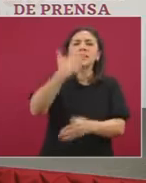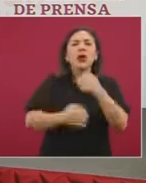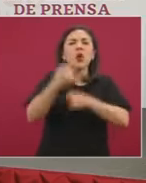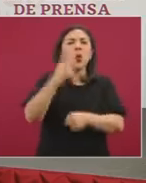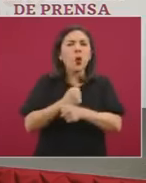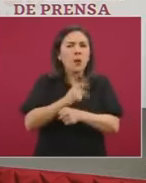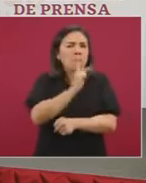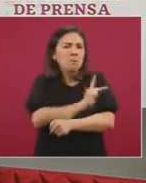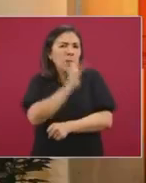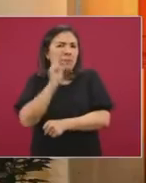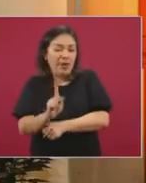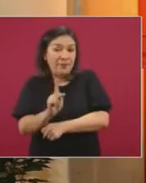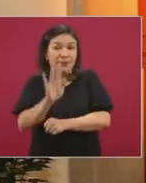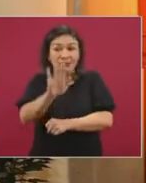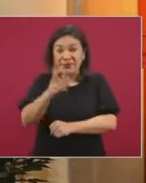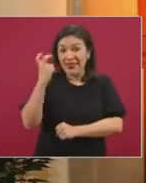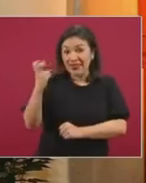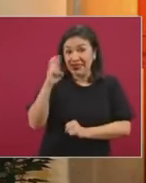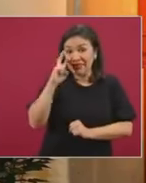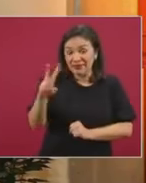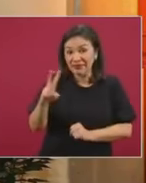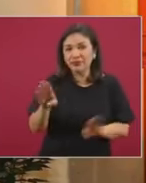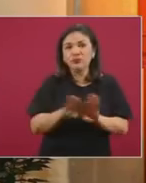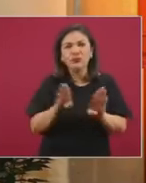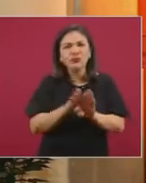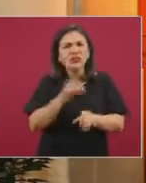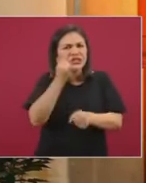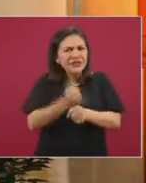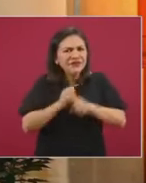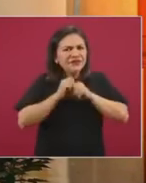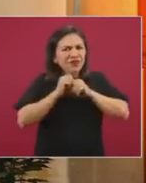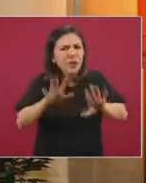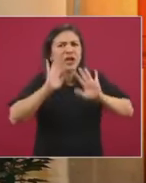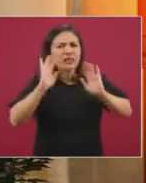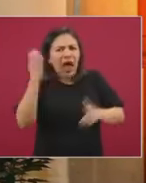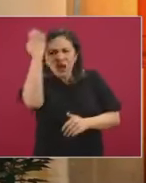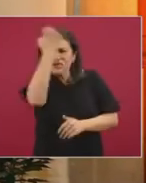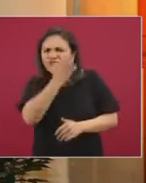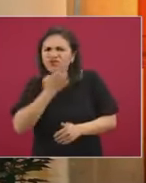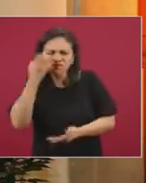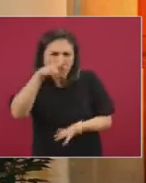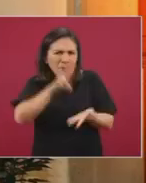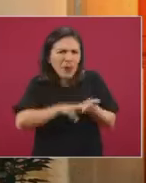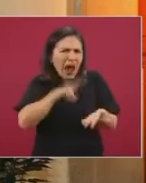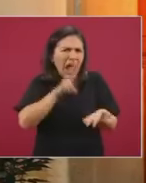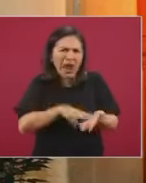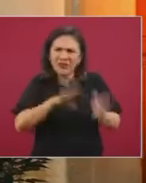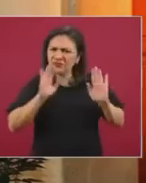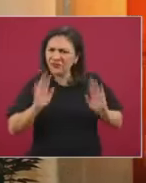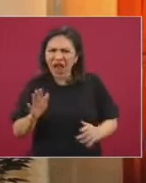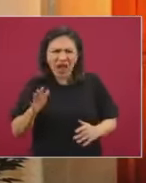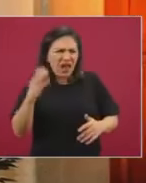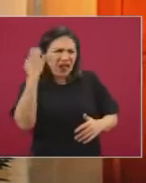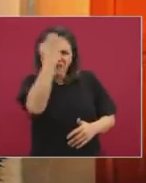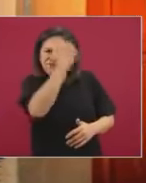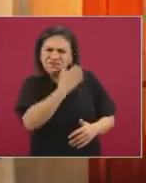años. Lo que tomamos ahí es ya las bases de datos ya validadas, totalmente